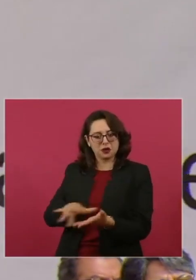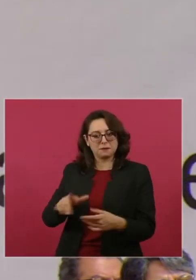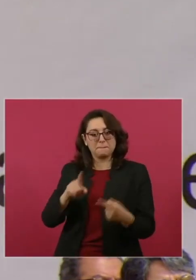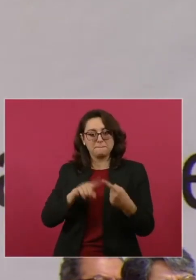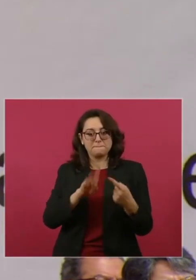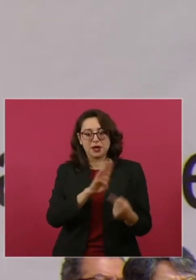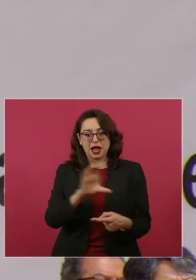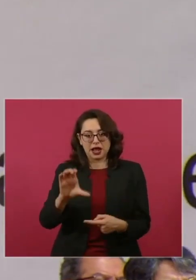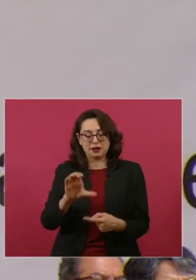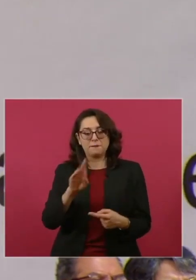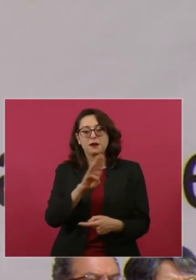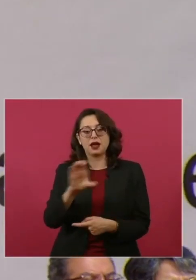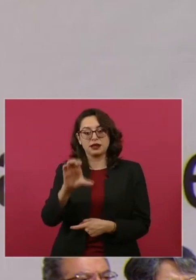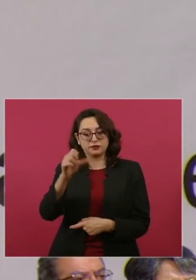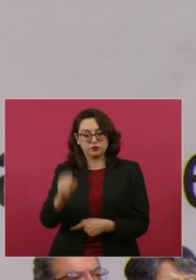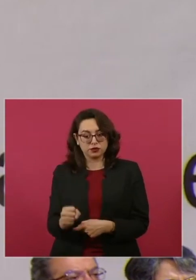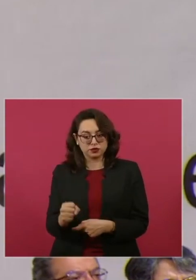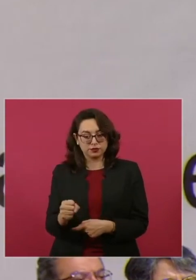Baja California Sur,